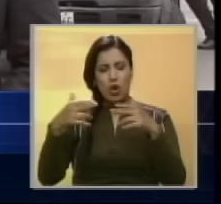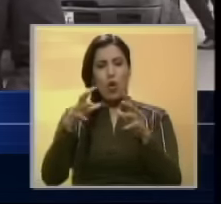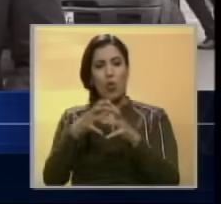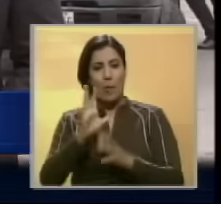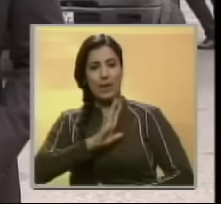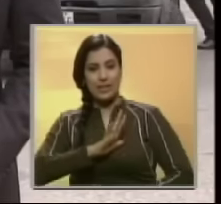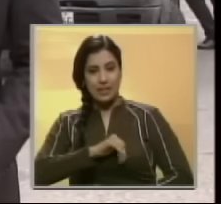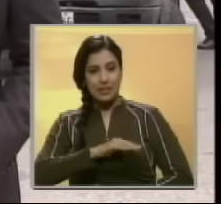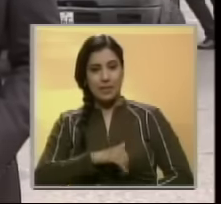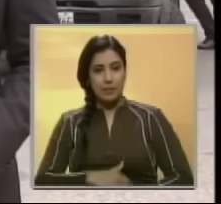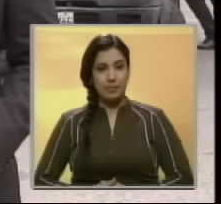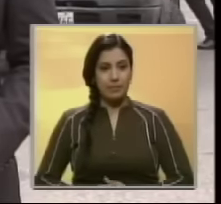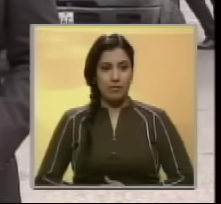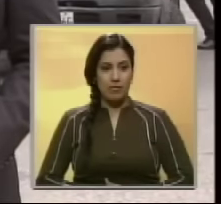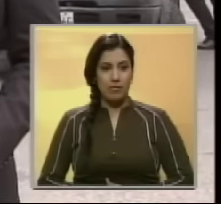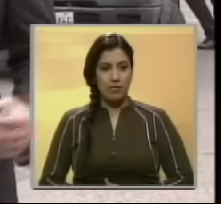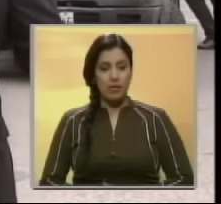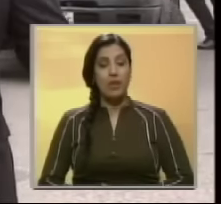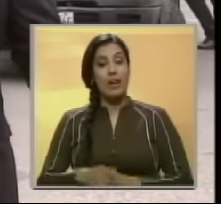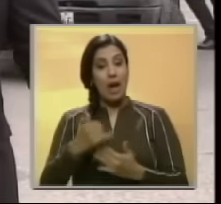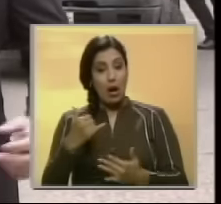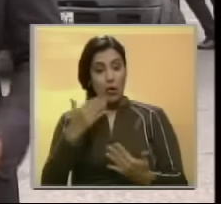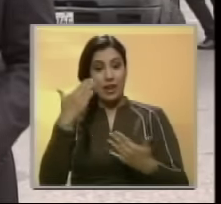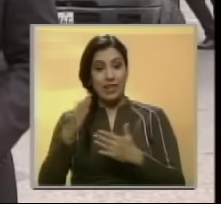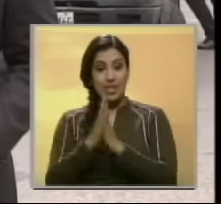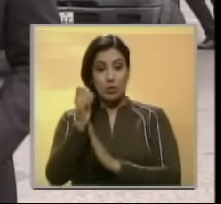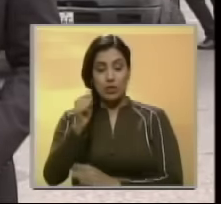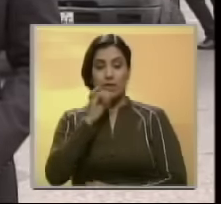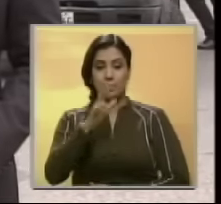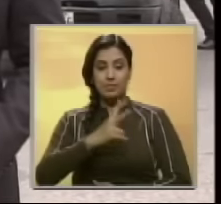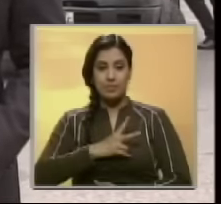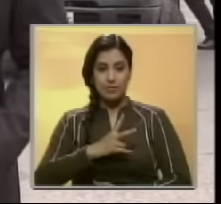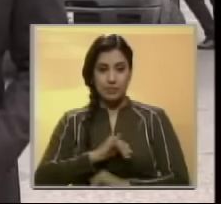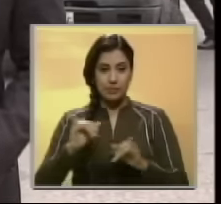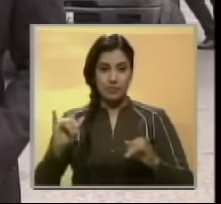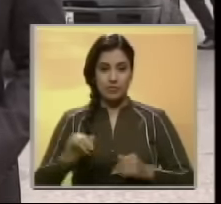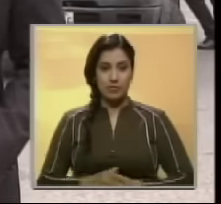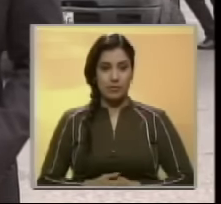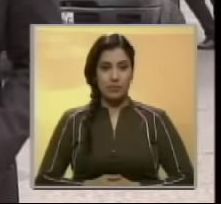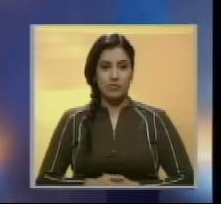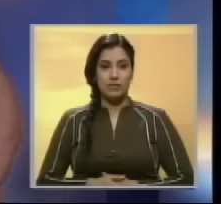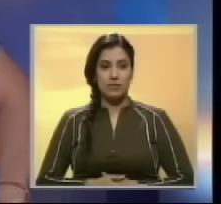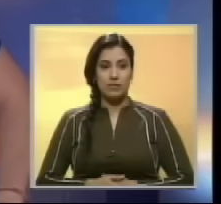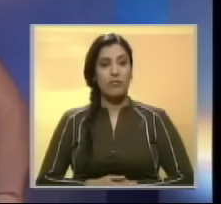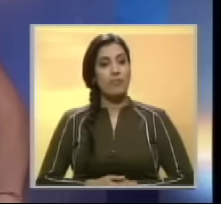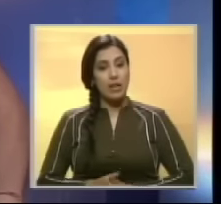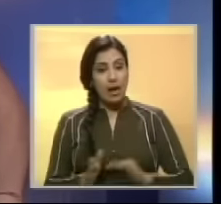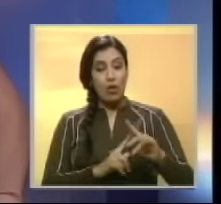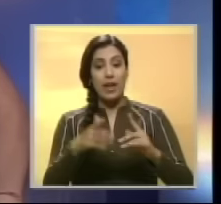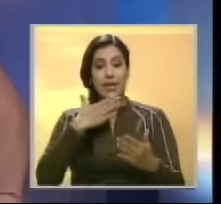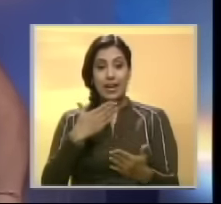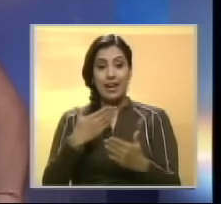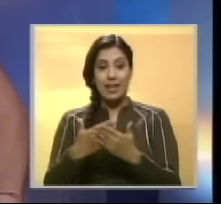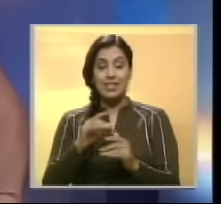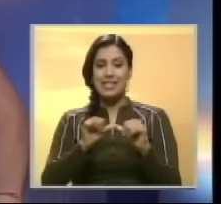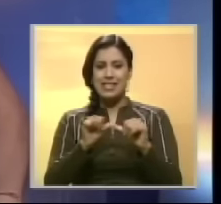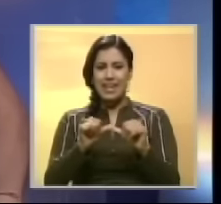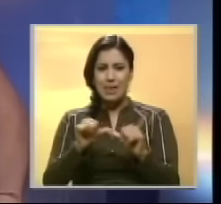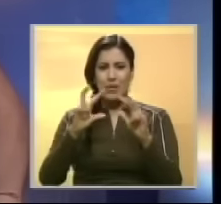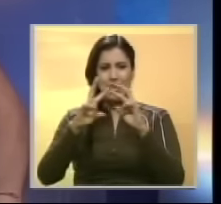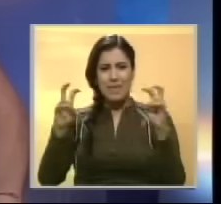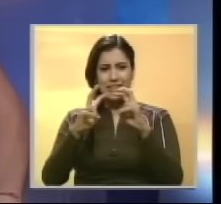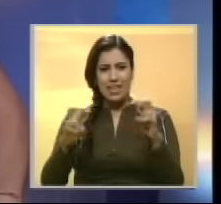comisiones de la policía científic en San Agustín del sur euclides otillo noticiero previsión Gracias euclides continúan